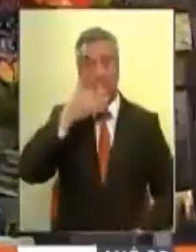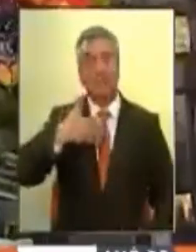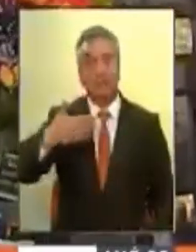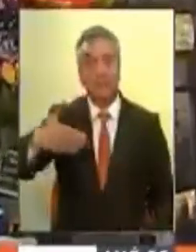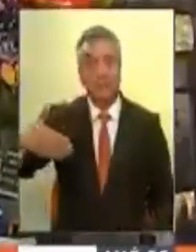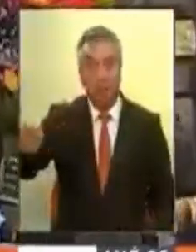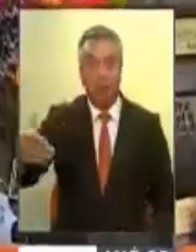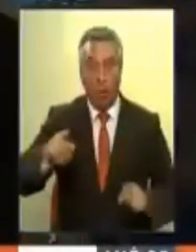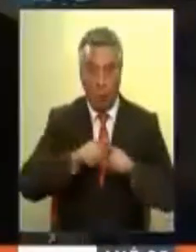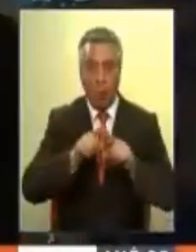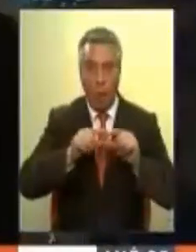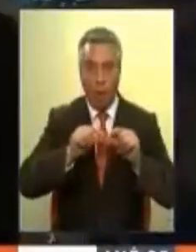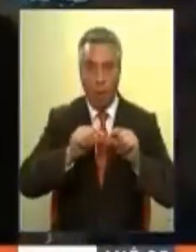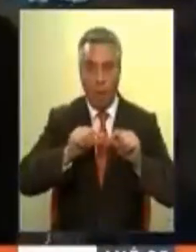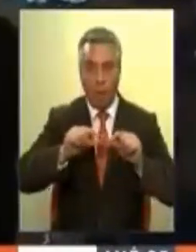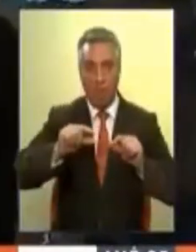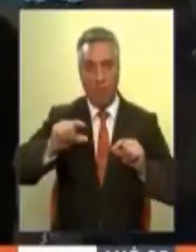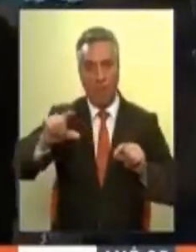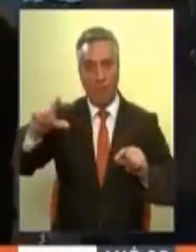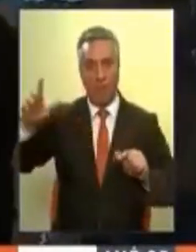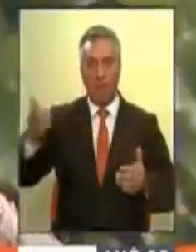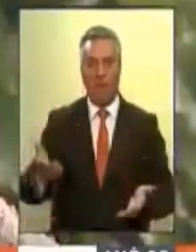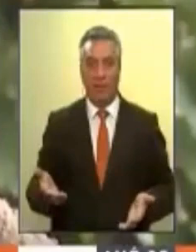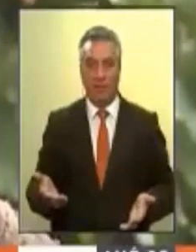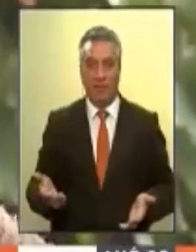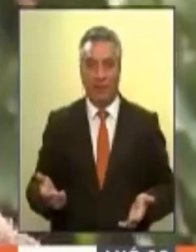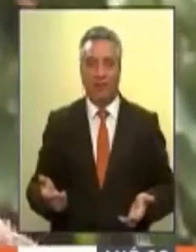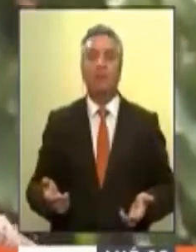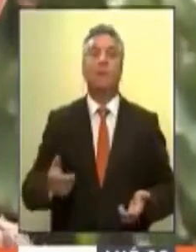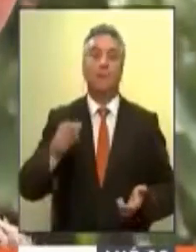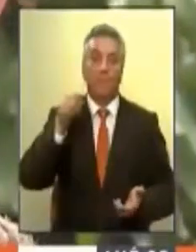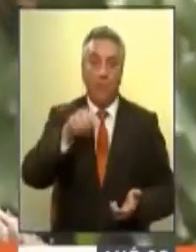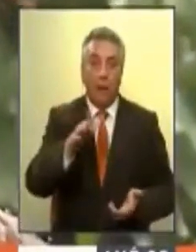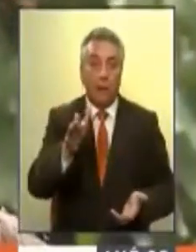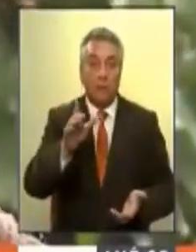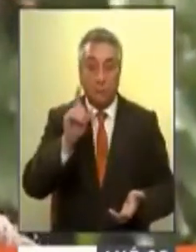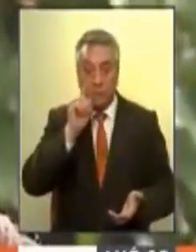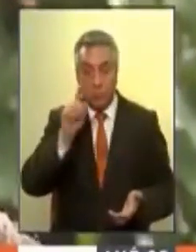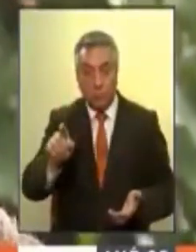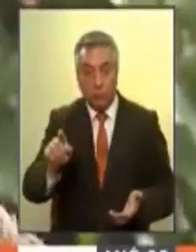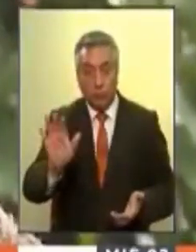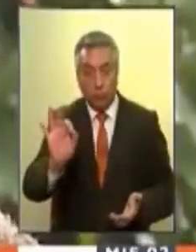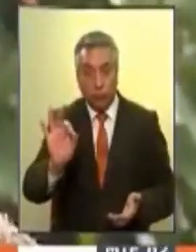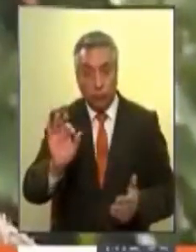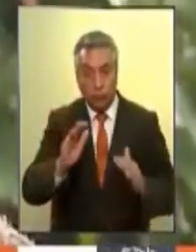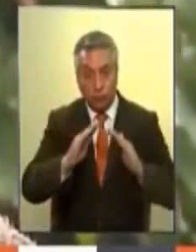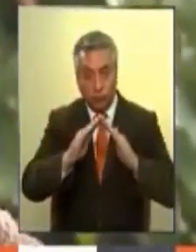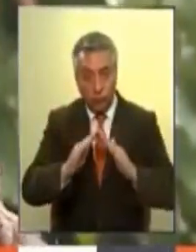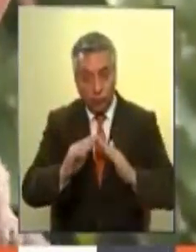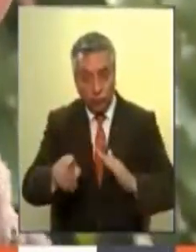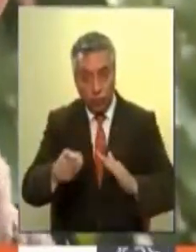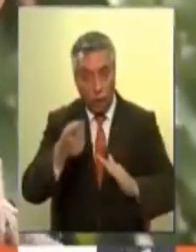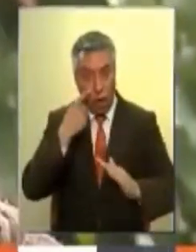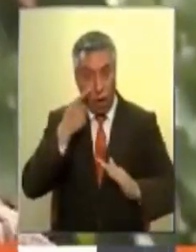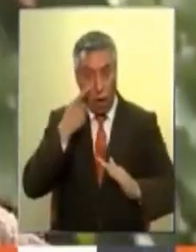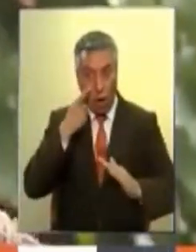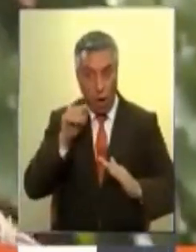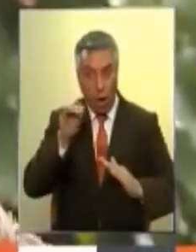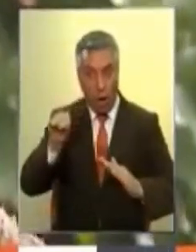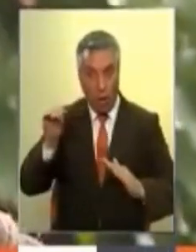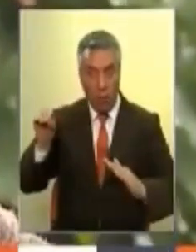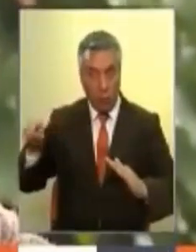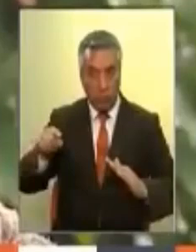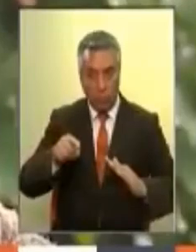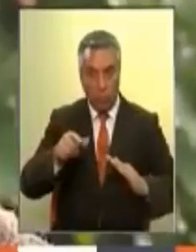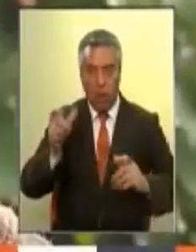ir incrementándose. Y eso también depende mucho de cuán conocida sea la animita o no. Si una animita conocida empieza a aumentar su